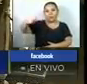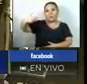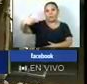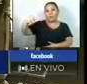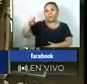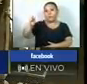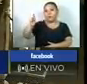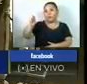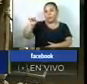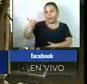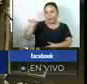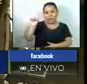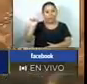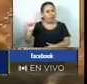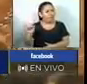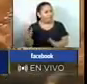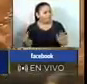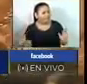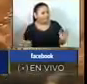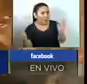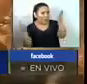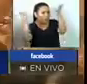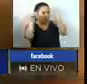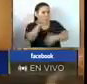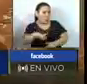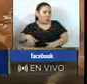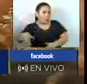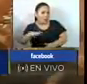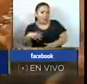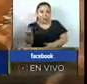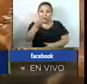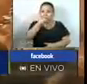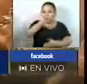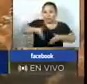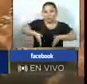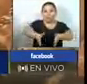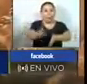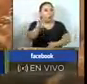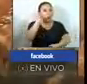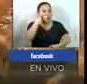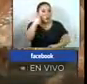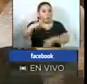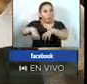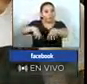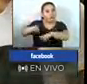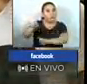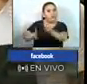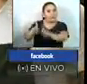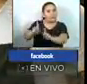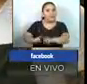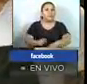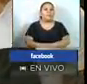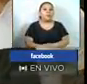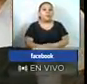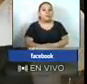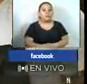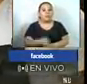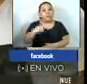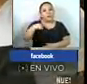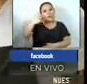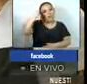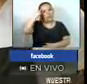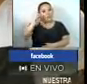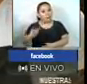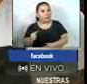la opción más famosa de comida callejera en Santa Ana primero creo que